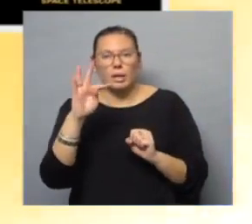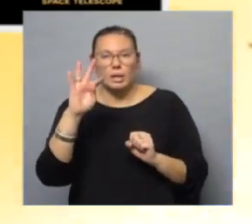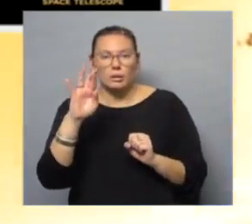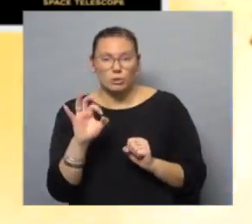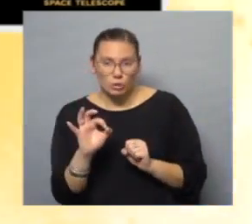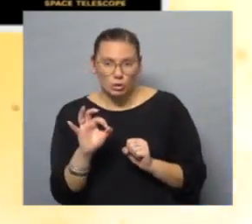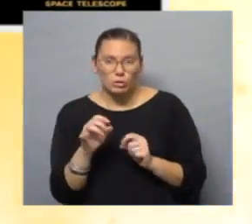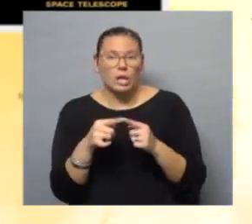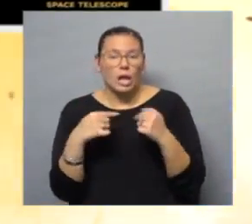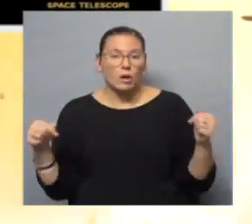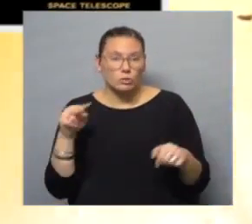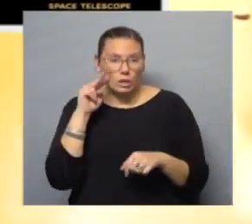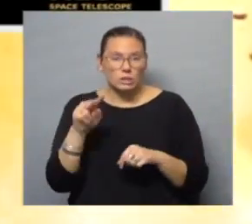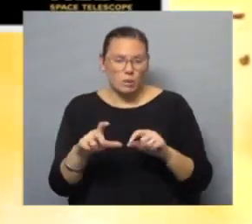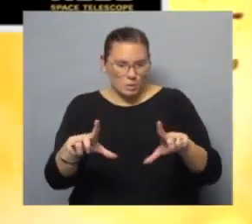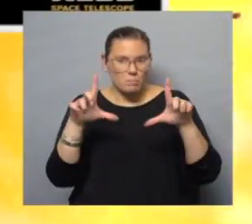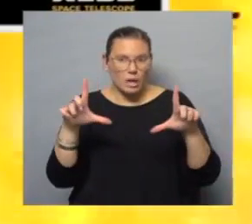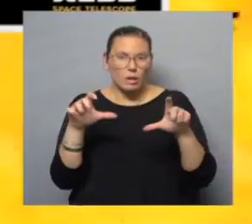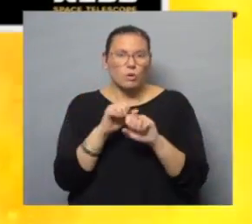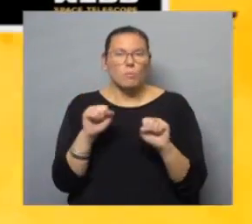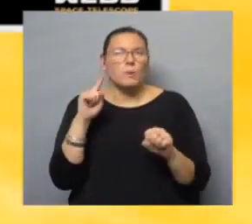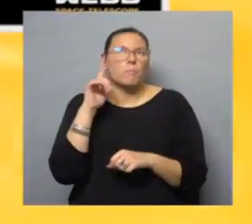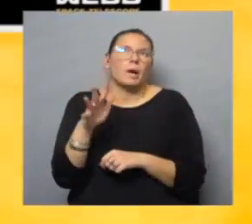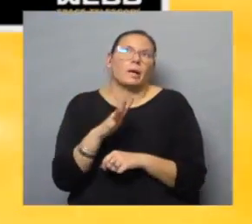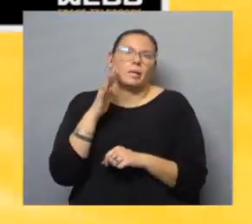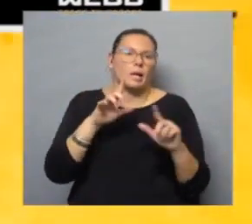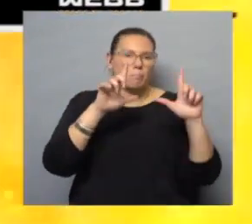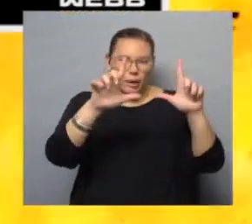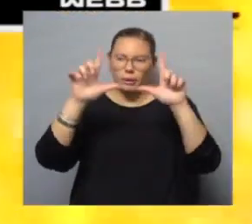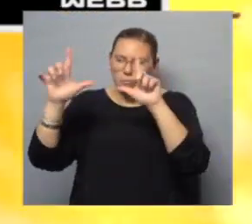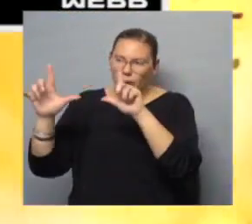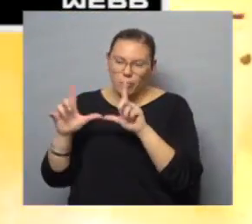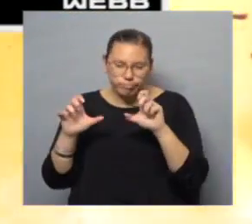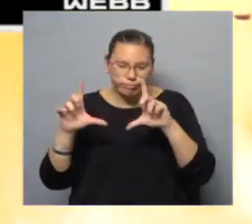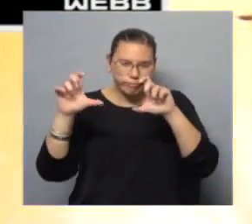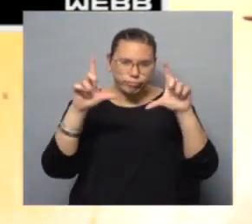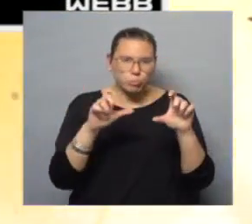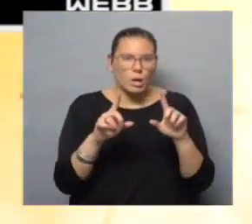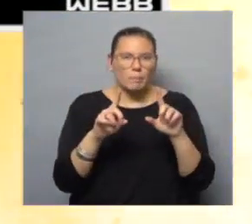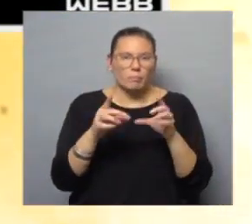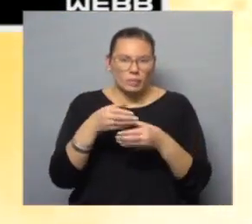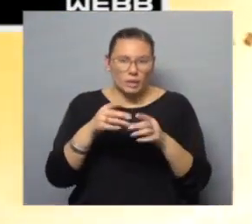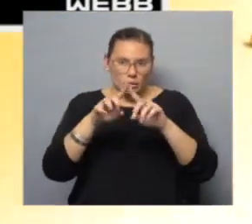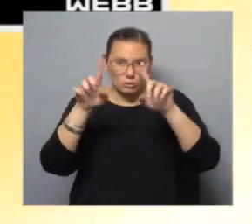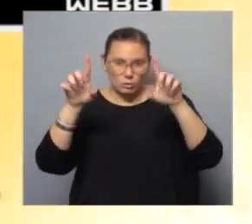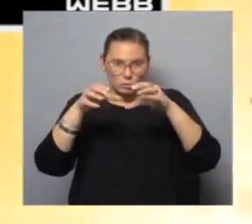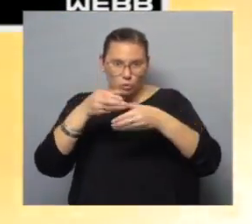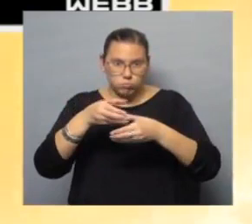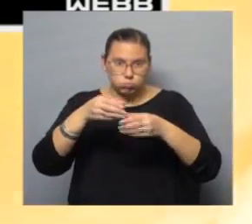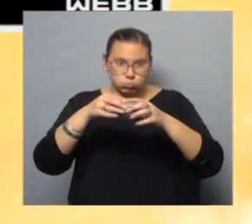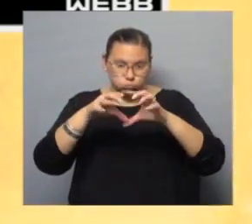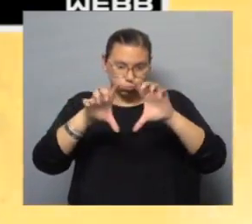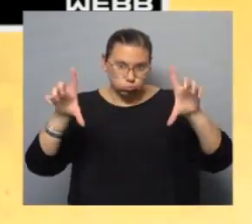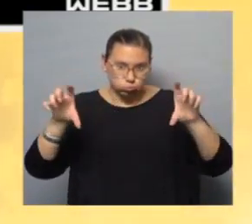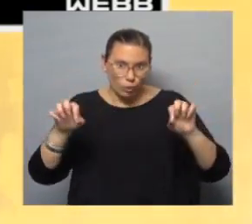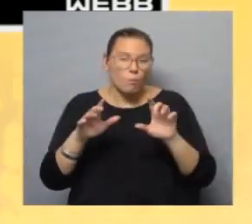de los objetos que se ven en la imagen. Uno puede imaginar que cada imagen que toma ese instrumento en realidad es un cubo, donde tiene las dimensiones espaciales, es